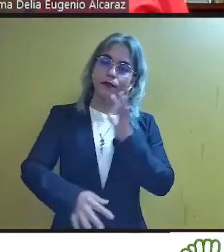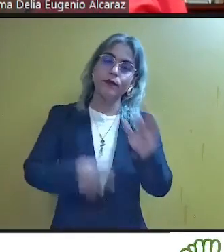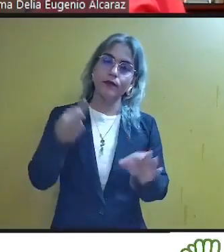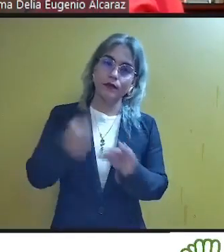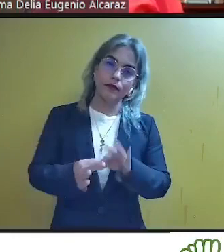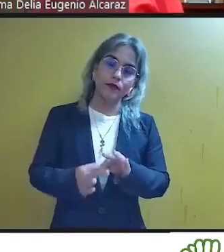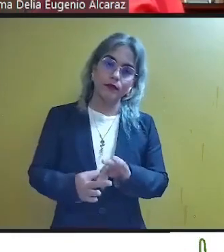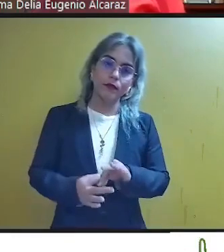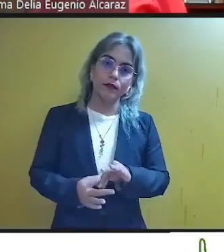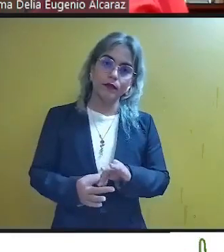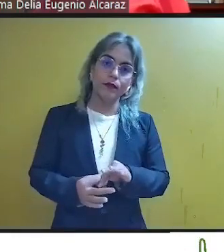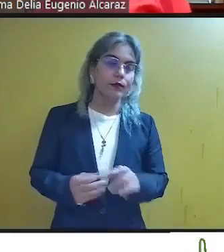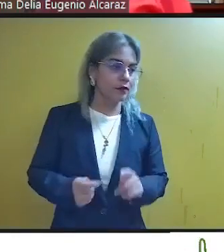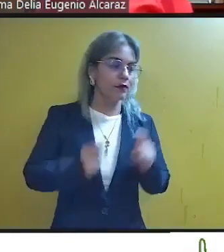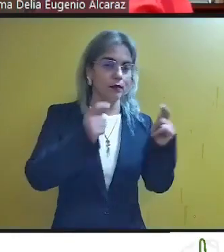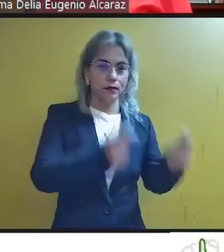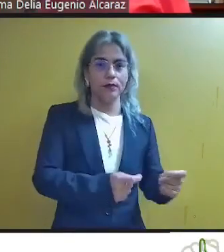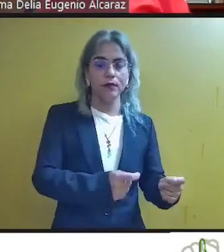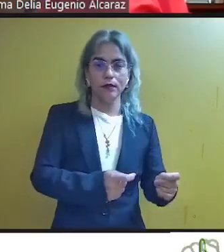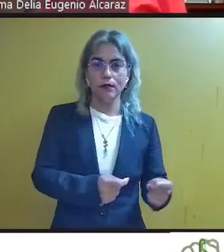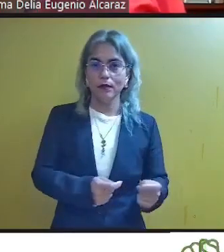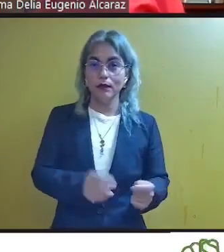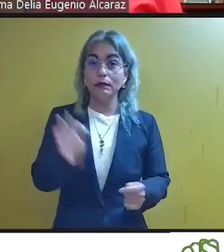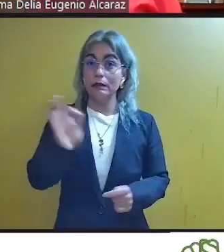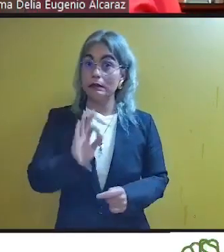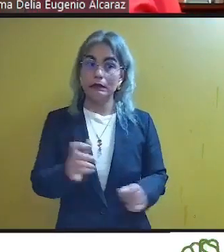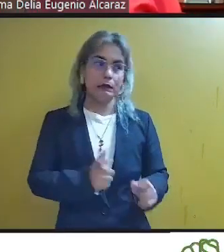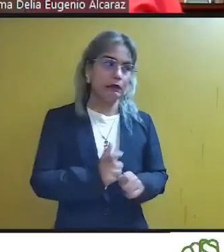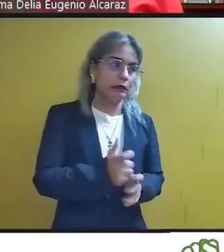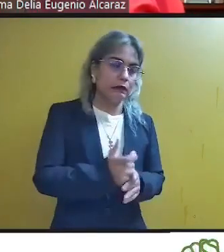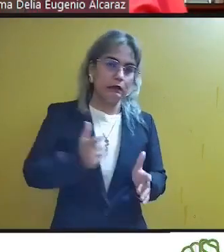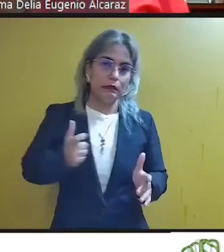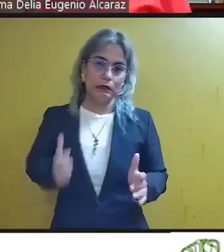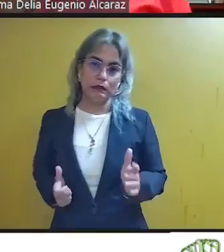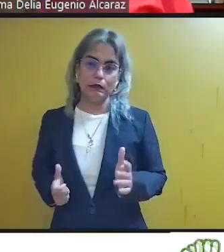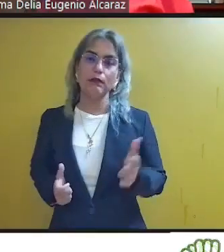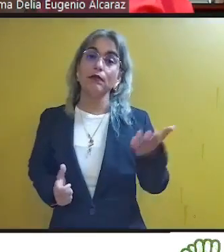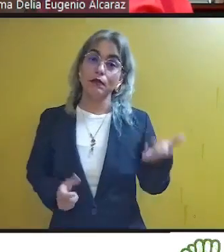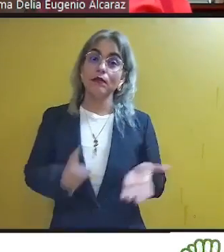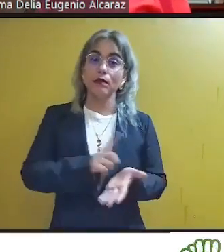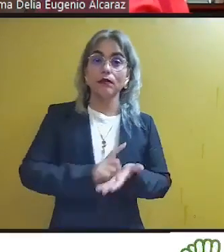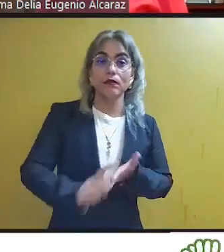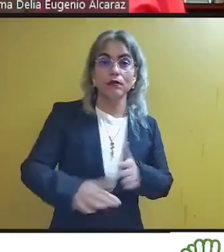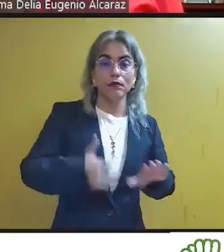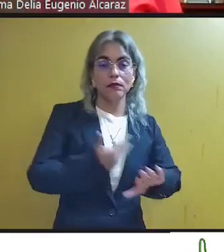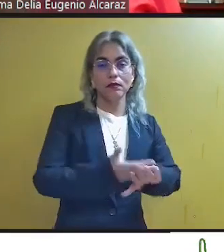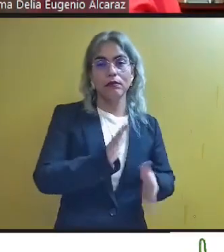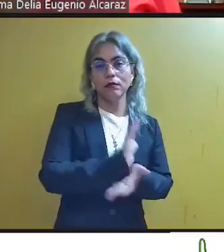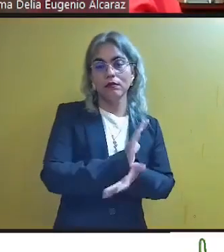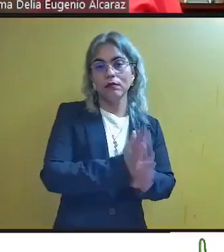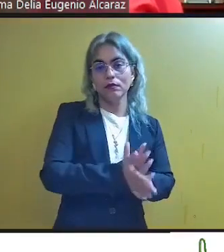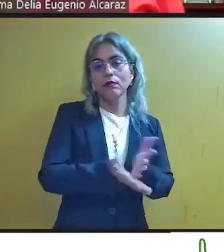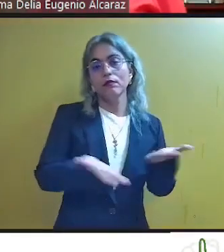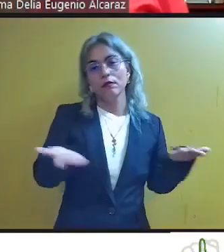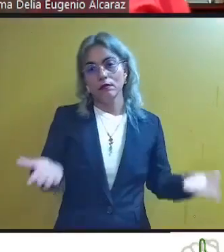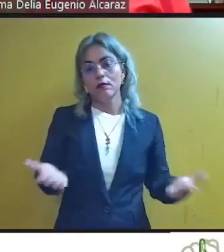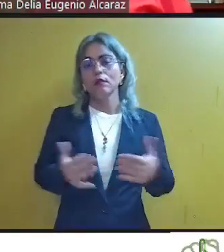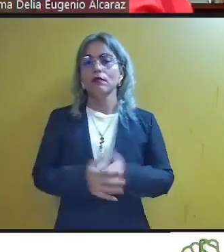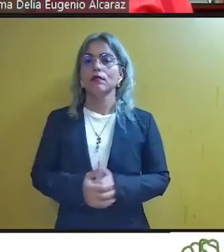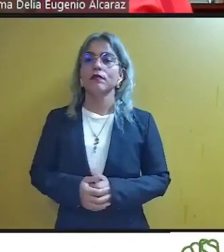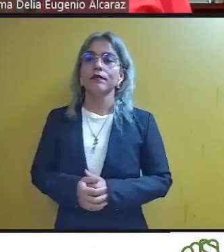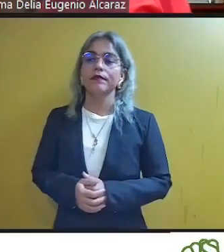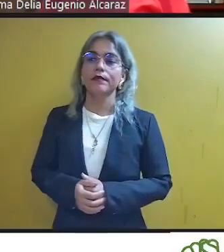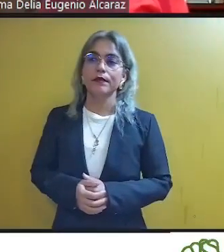de la representación, por lo que toda afectación indebida a la retribución vulnera el derecho fundamental a ser votado en su vertiente de ejercicio del